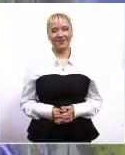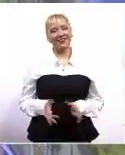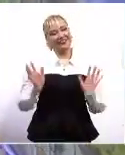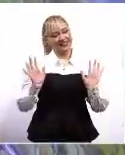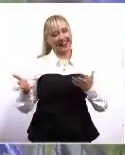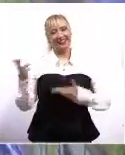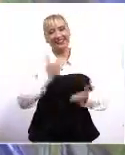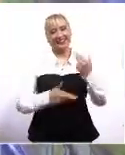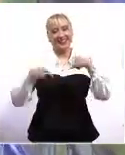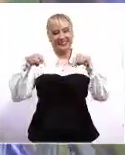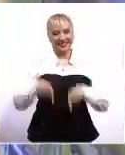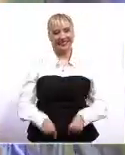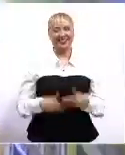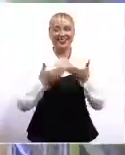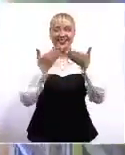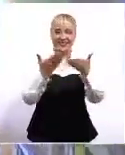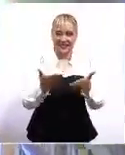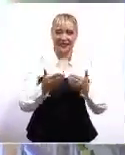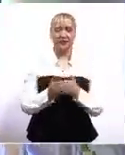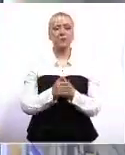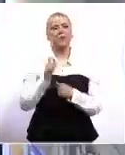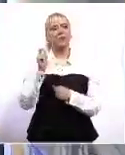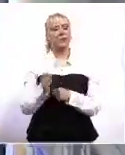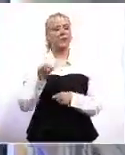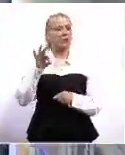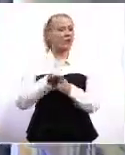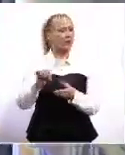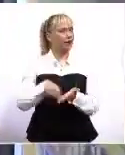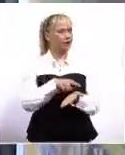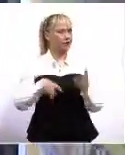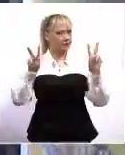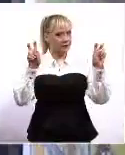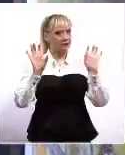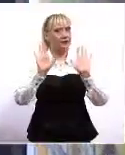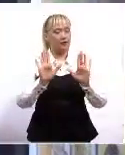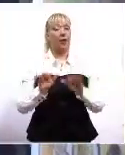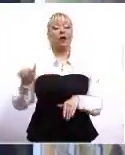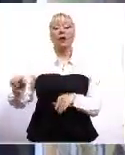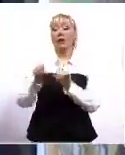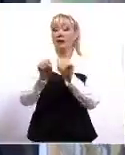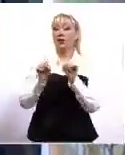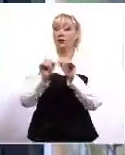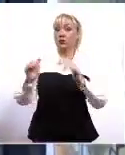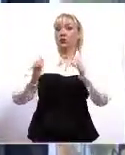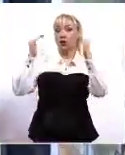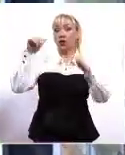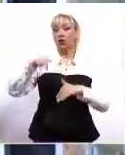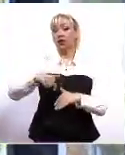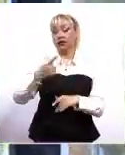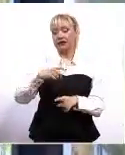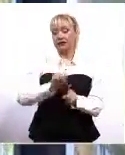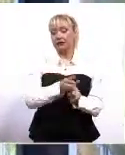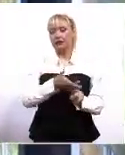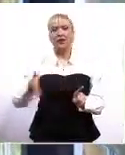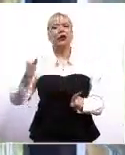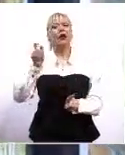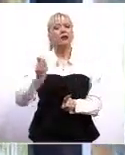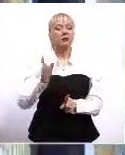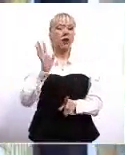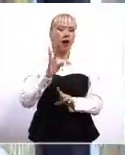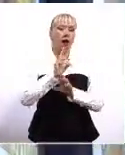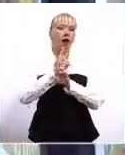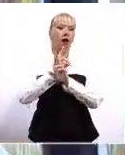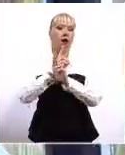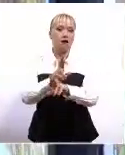Ya estamos de regreso con toda la actividad electoral. Esta semana la Sala Superior resolvió asuntos relacionados con